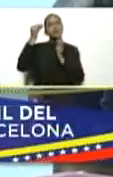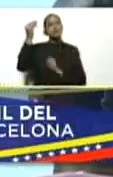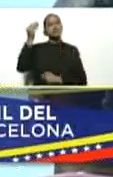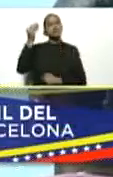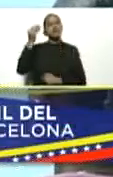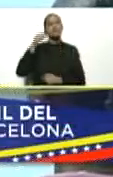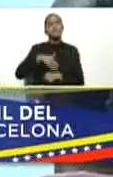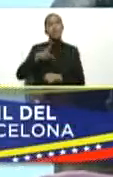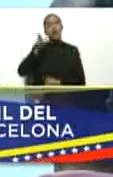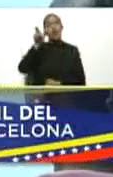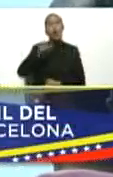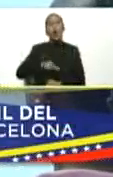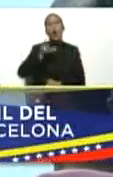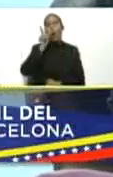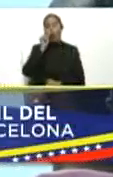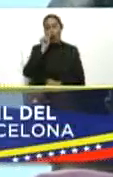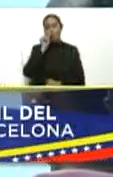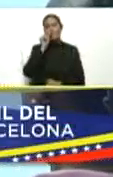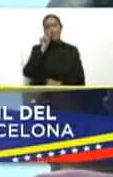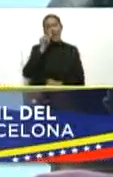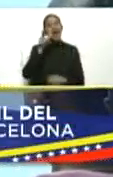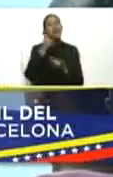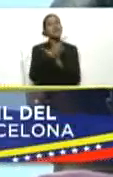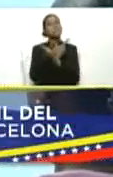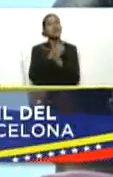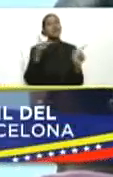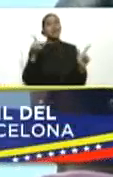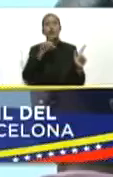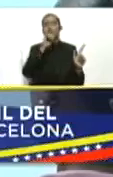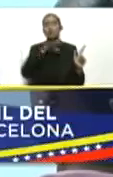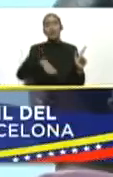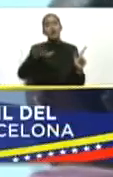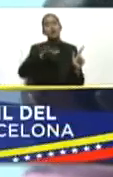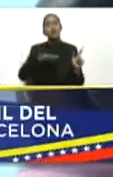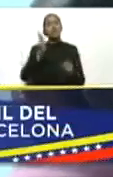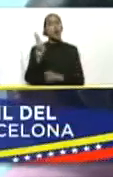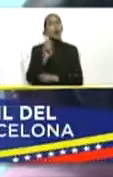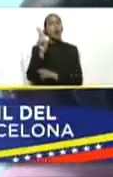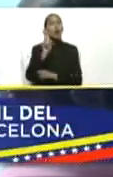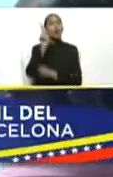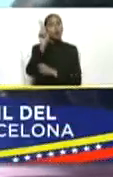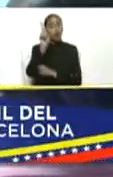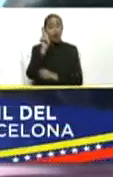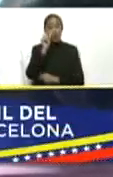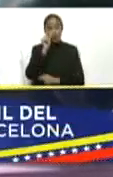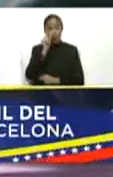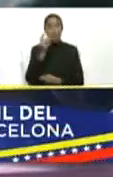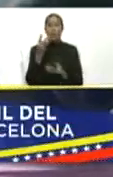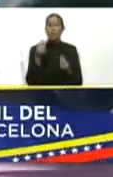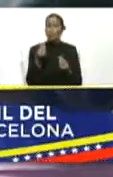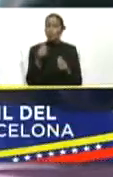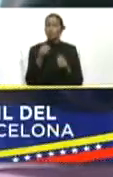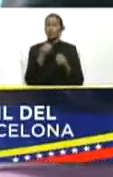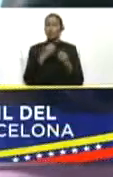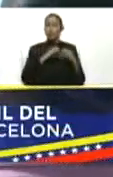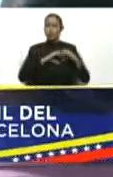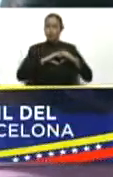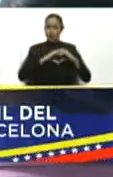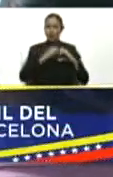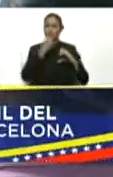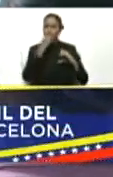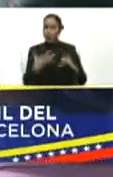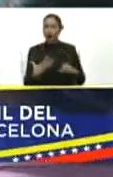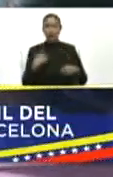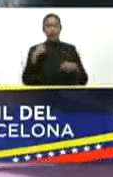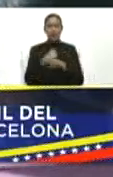libertador de la banda oriental del Uruguay. Gran hombre, valiente, muy valiente, trabajador,